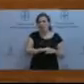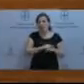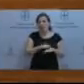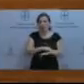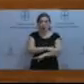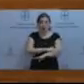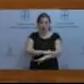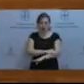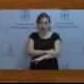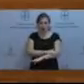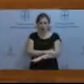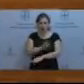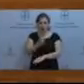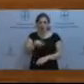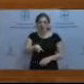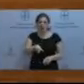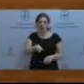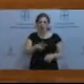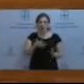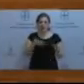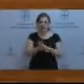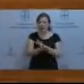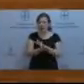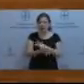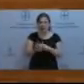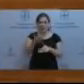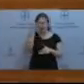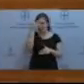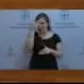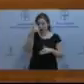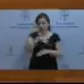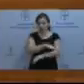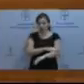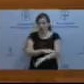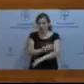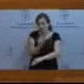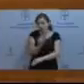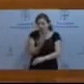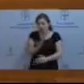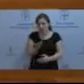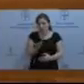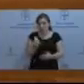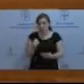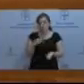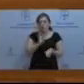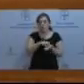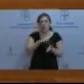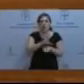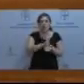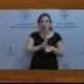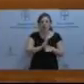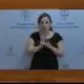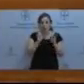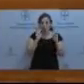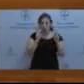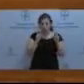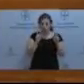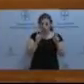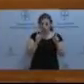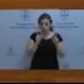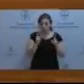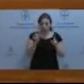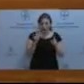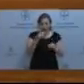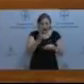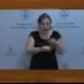ser, y uno de los ejes fundamentales del Gobierno, o así debería ser, que la Consejería de Educación, qué se está haciendo para